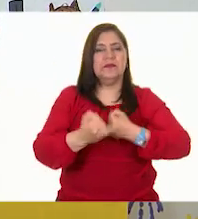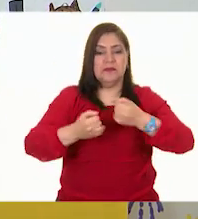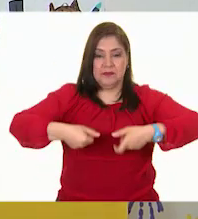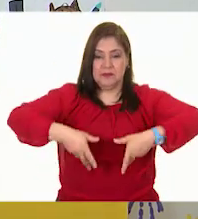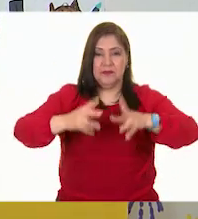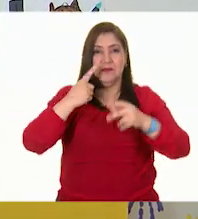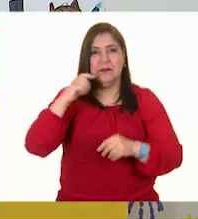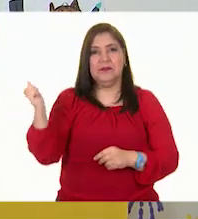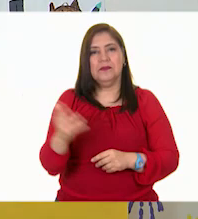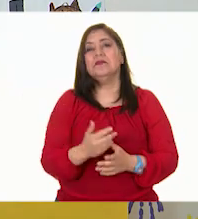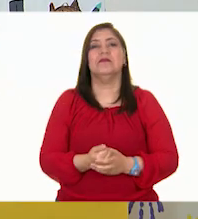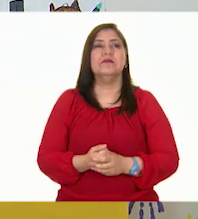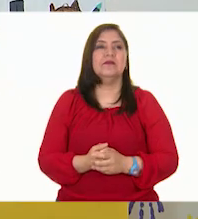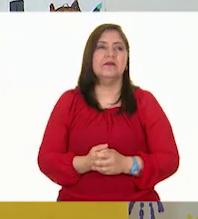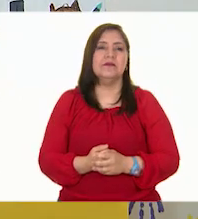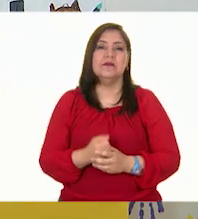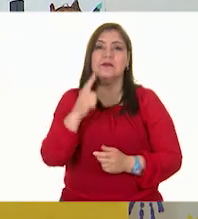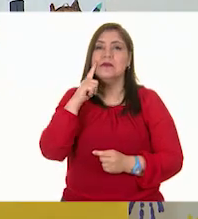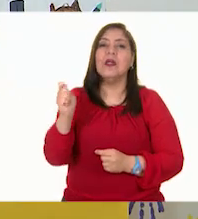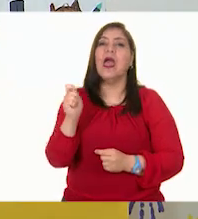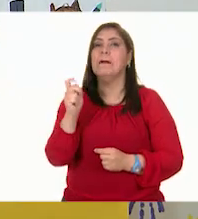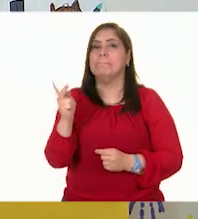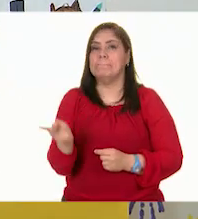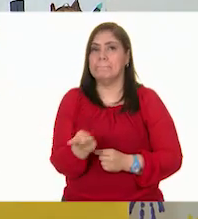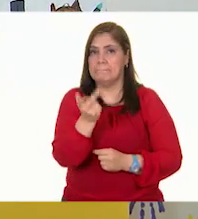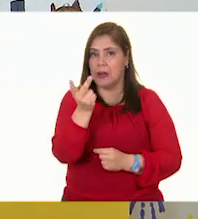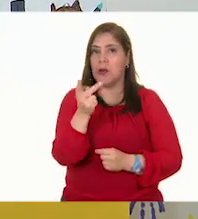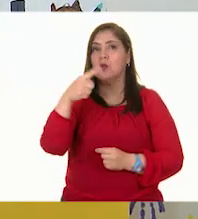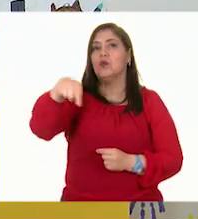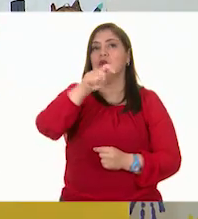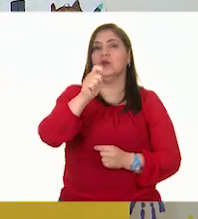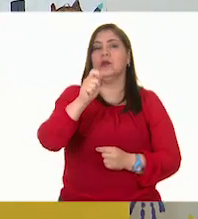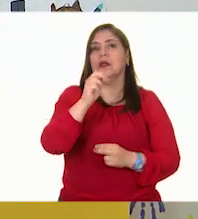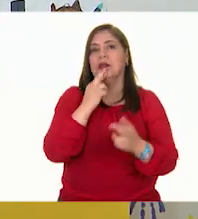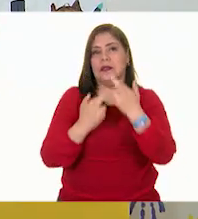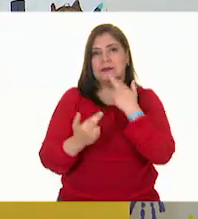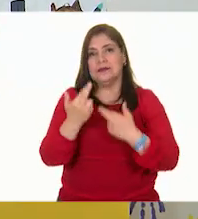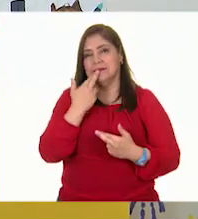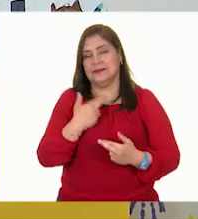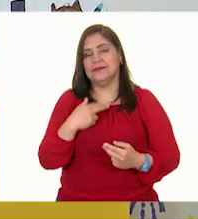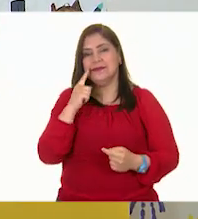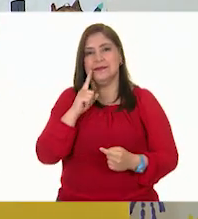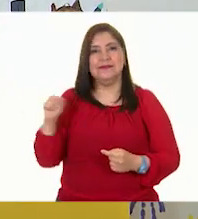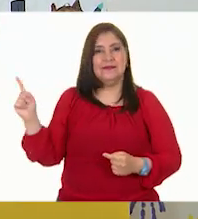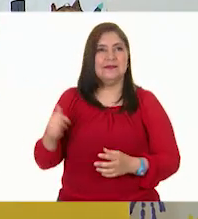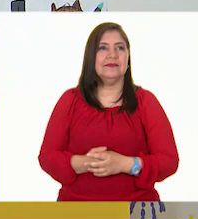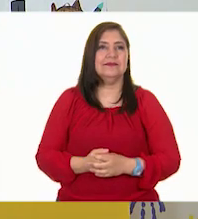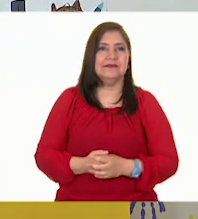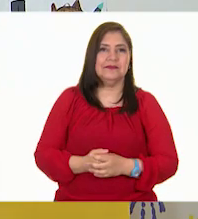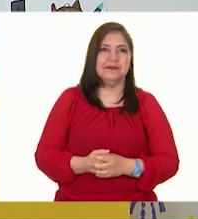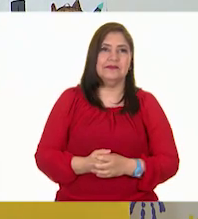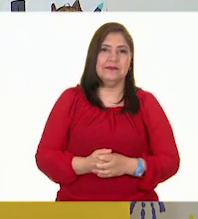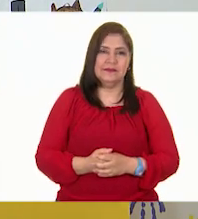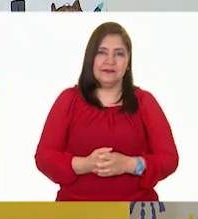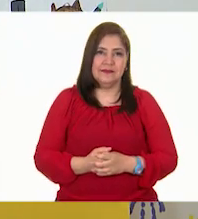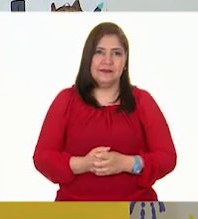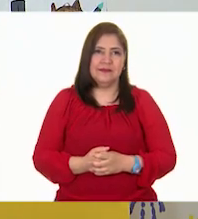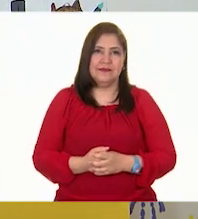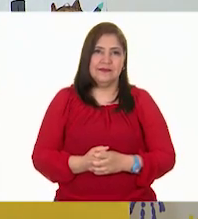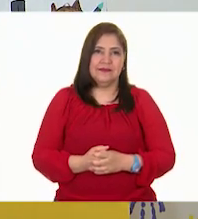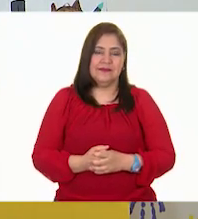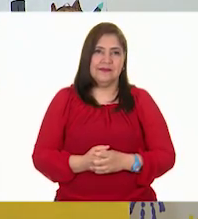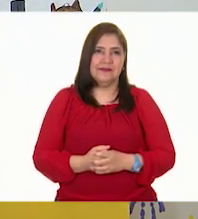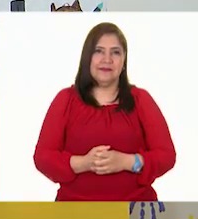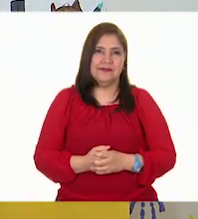dado y la pregunta que caiga hay que responderla. Así que pongamos mucha atención. ¿Listos?